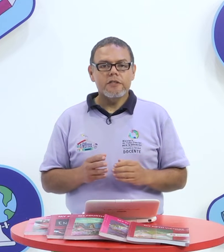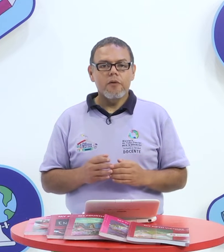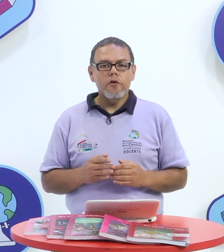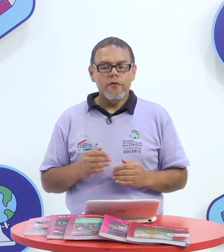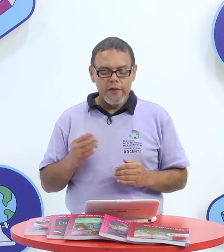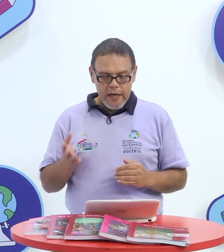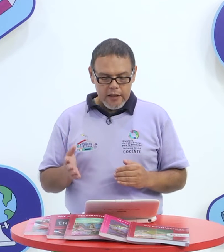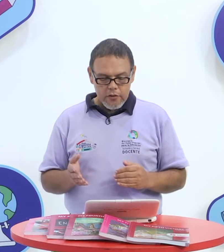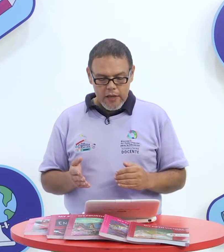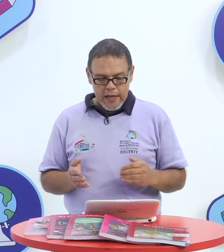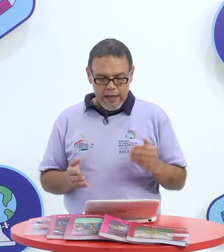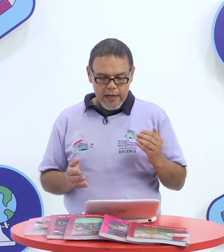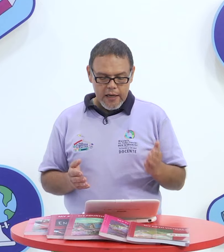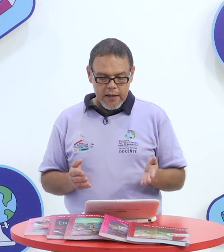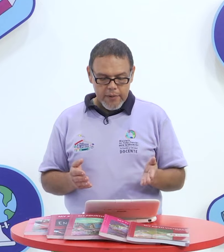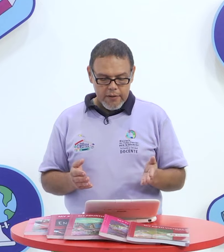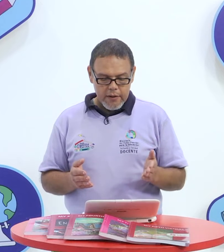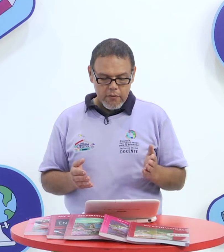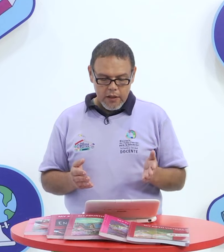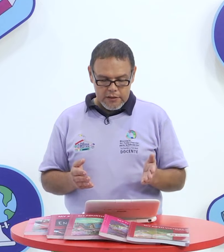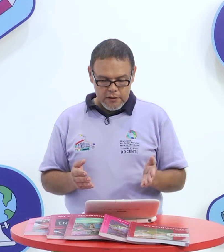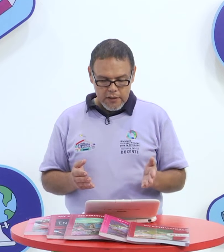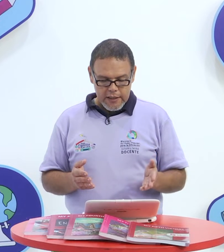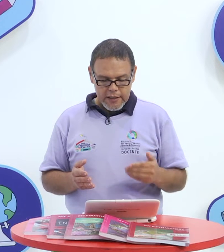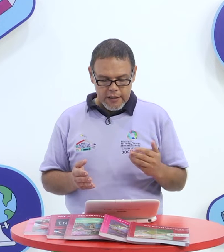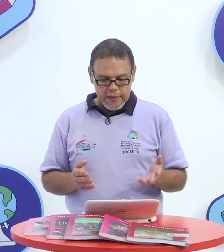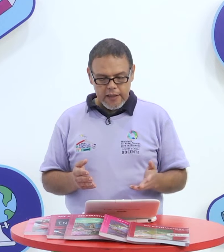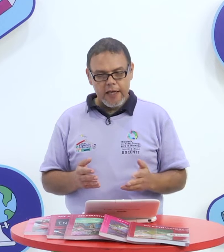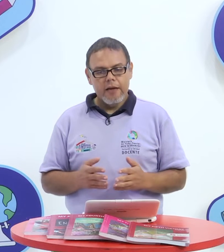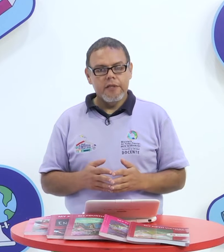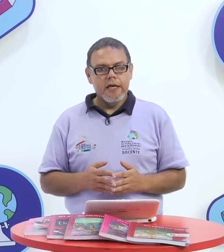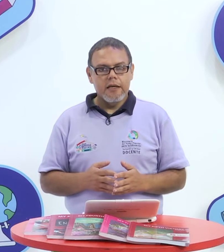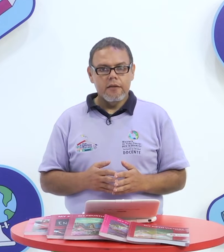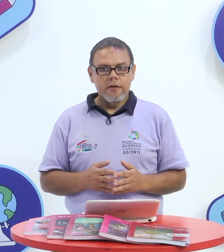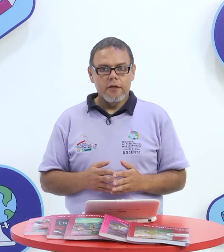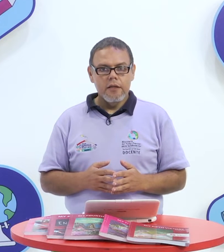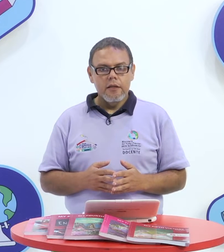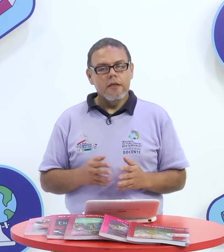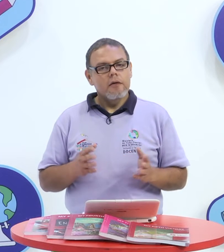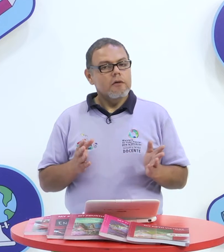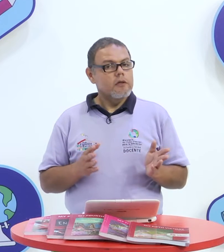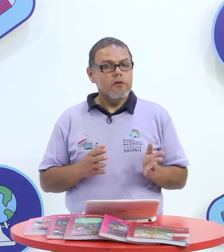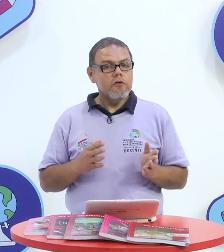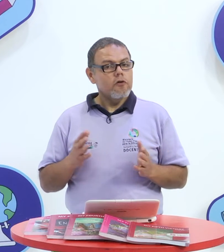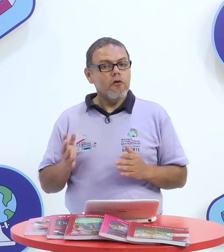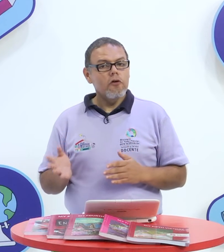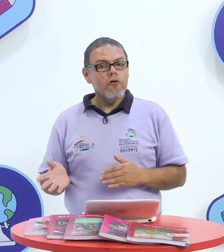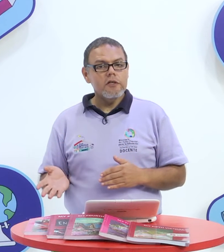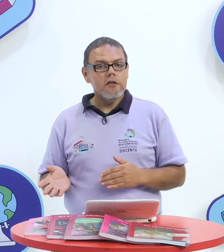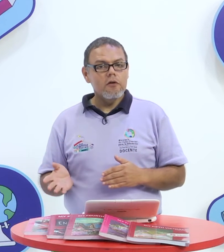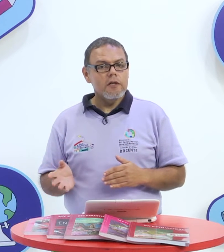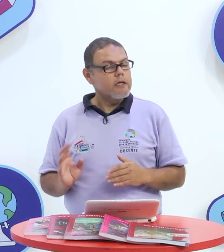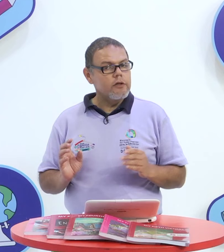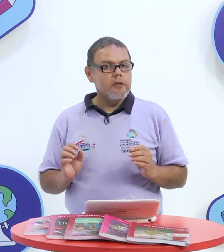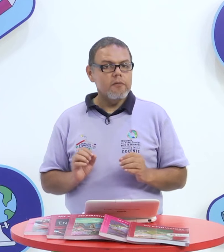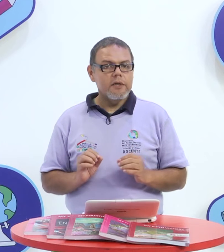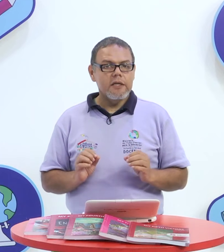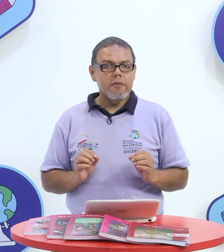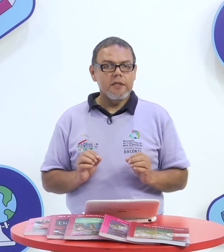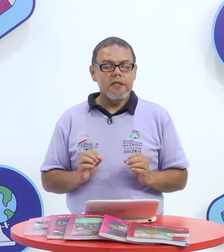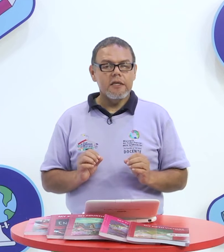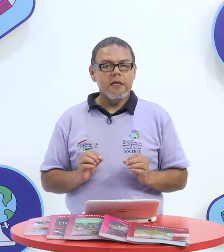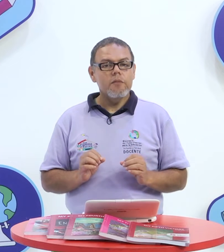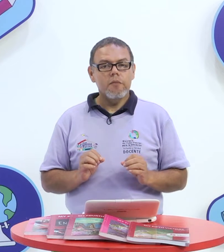Cómo está modificando a la palabra walks, ¿ok? Que quiere decir caminar, ¿ok? Si yo no coloco slowly,